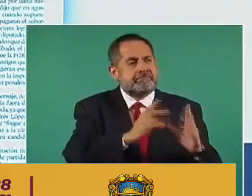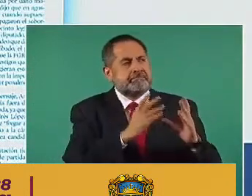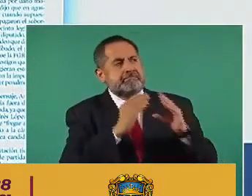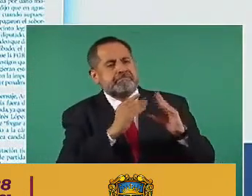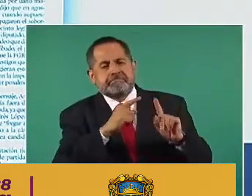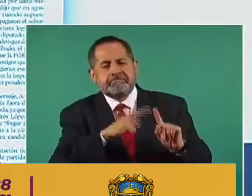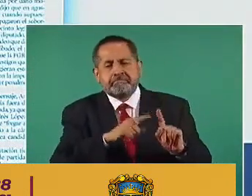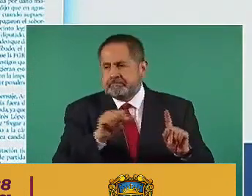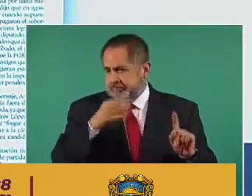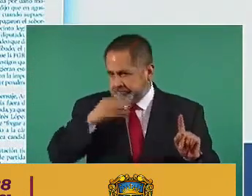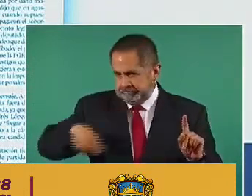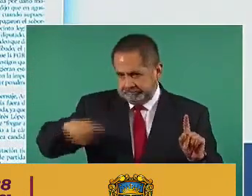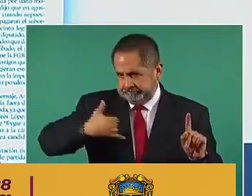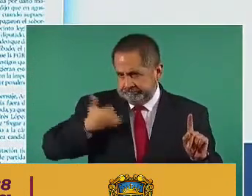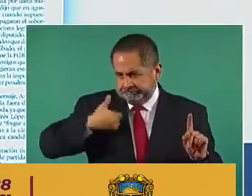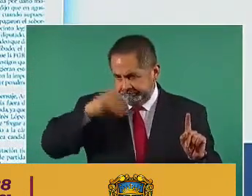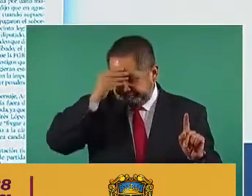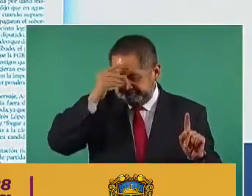y también para los que